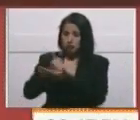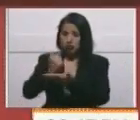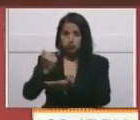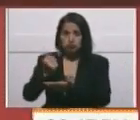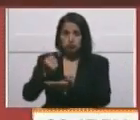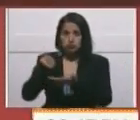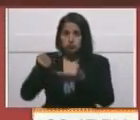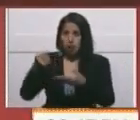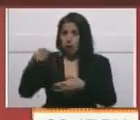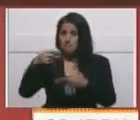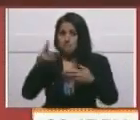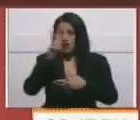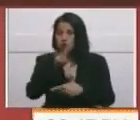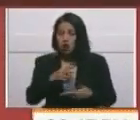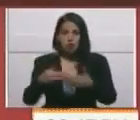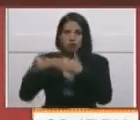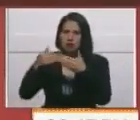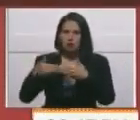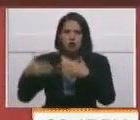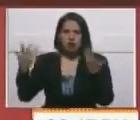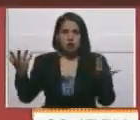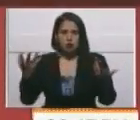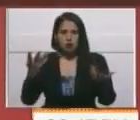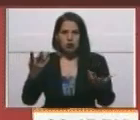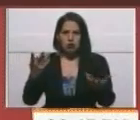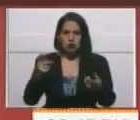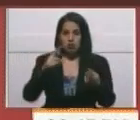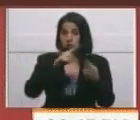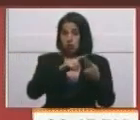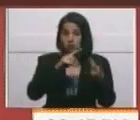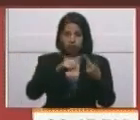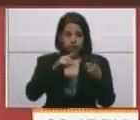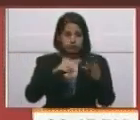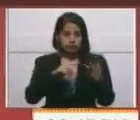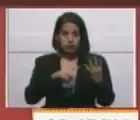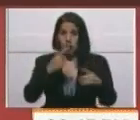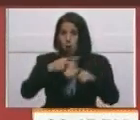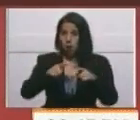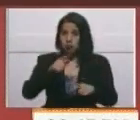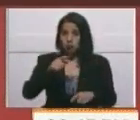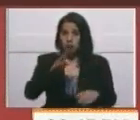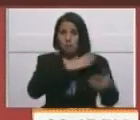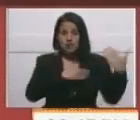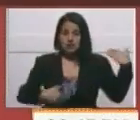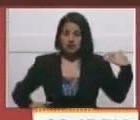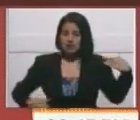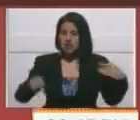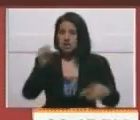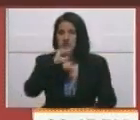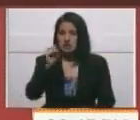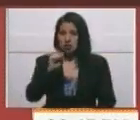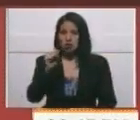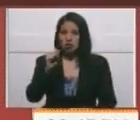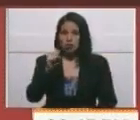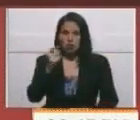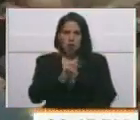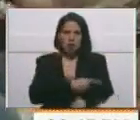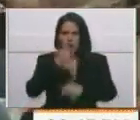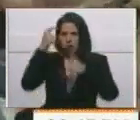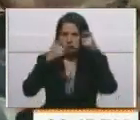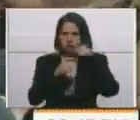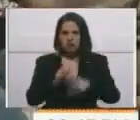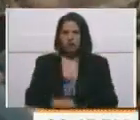nosotros acaba el presidente de nombrar asdrúbal chávez allí al frente decir que vamos a ver qué pasa y vamos a ver qué respuesta va a dar